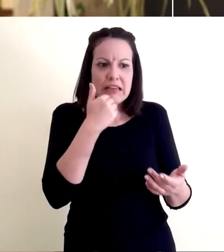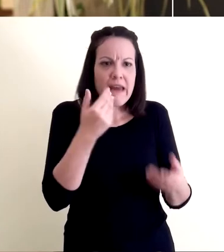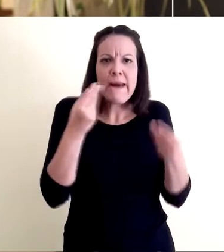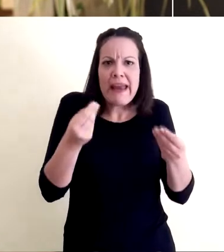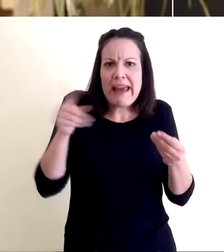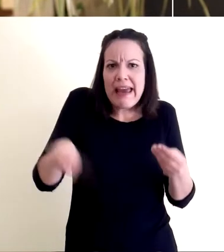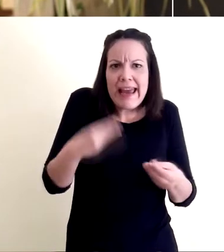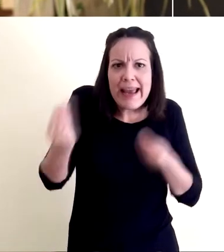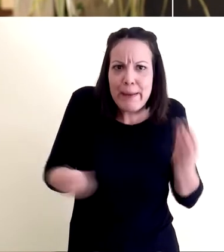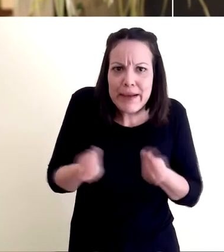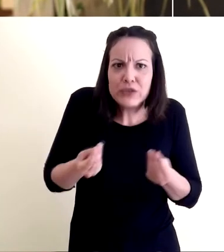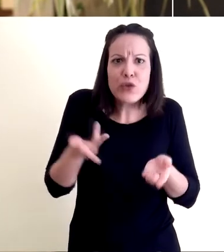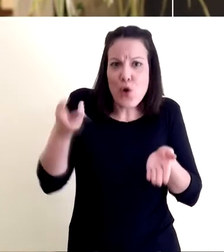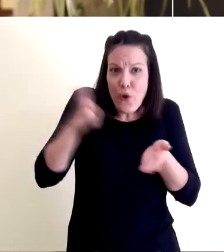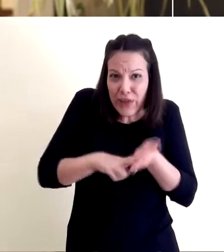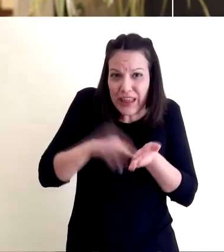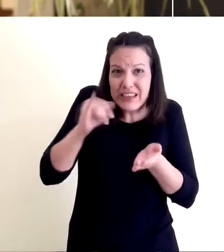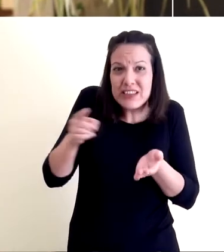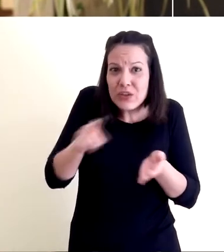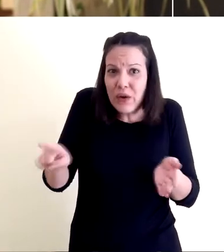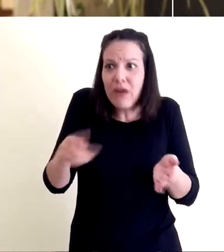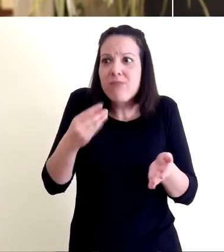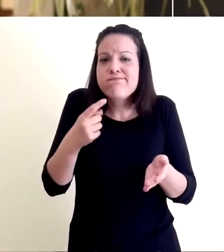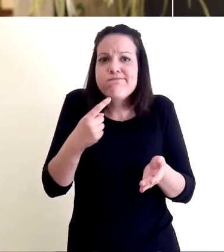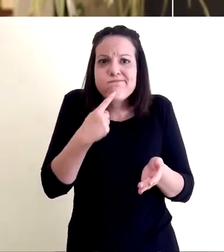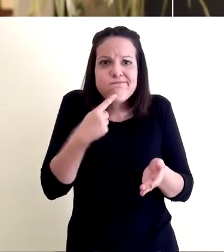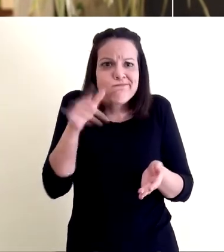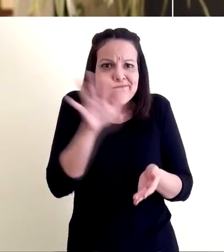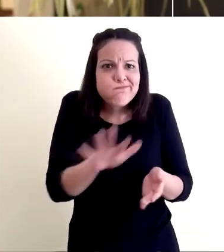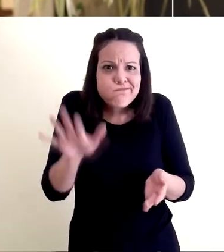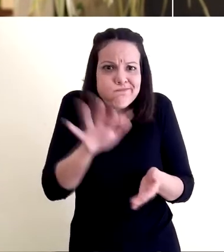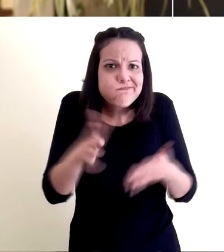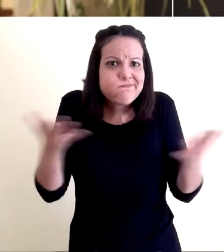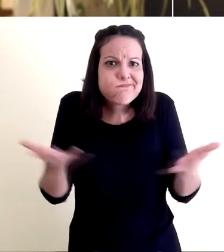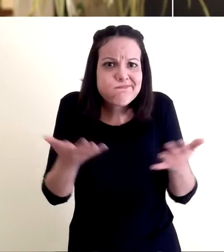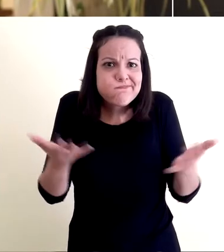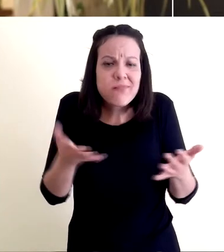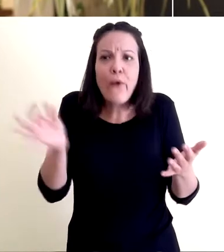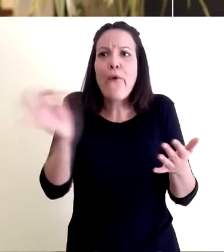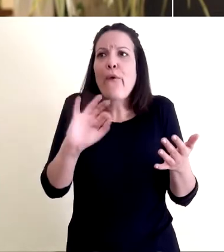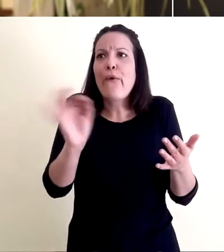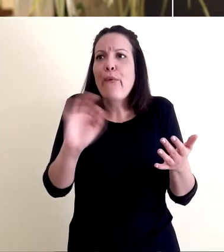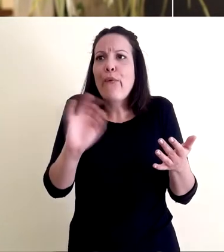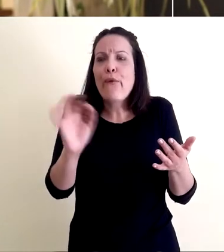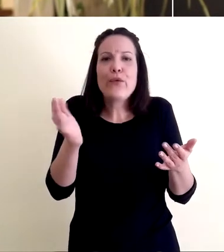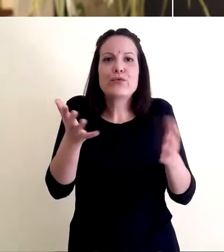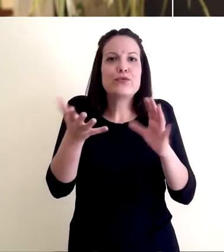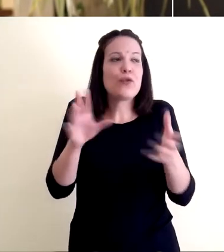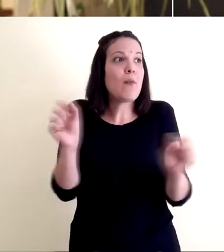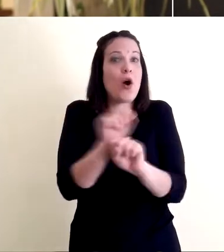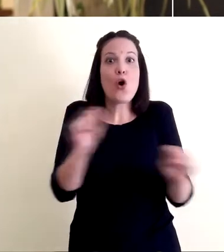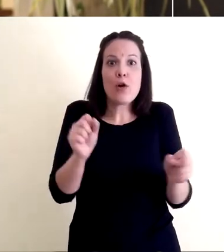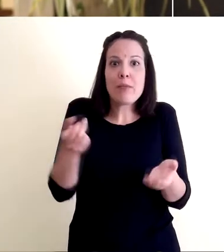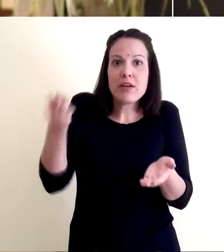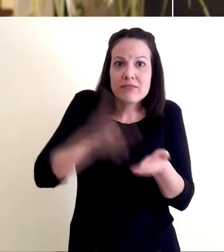volver a pasar, si no va a volver a pasar, el miedo a que nuevamente ocurra así de manera abrupta